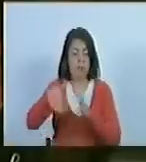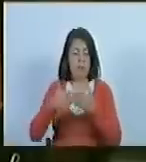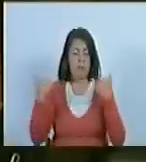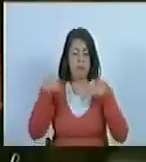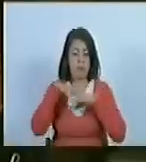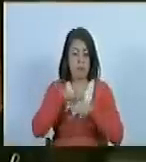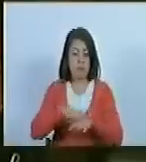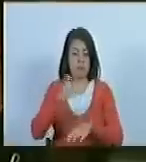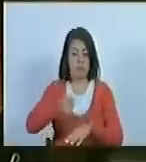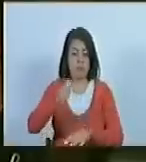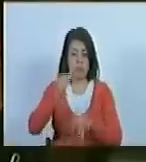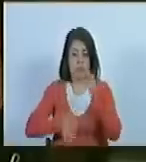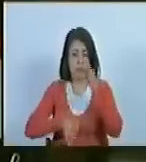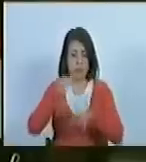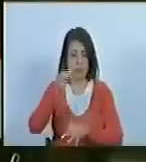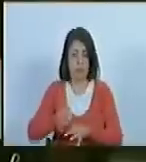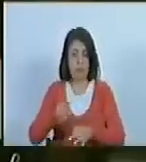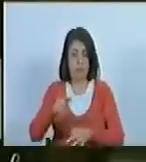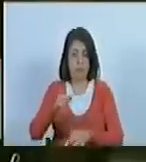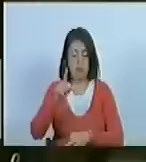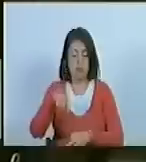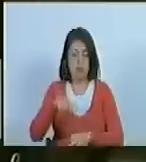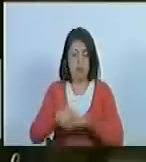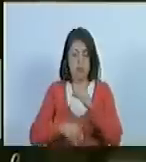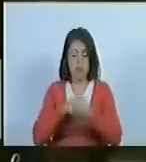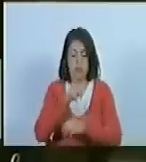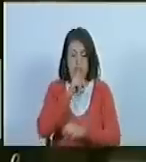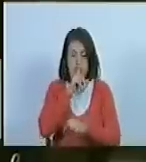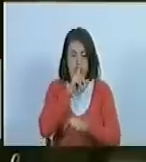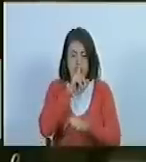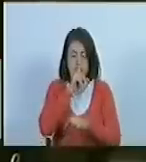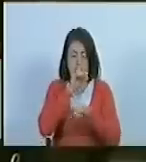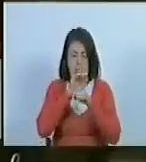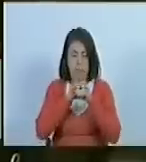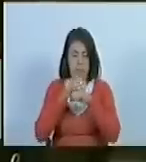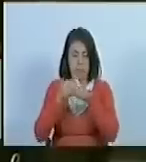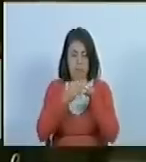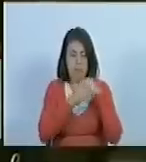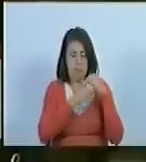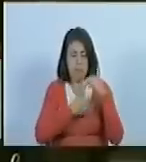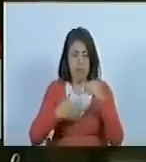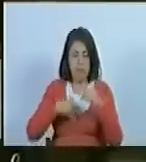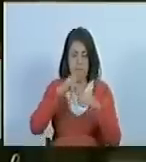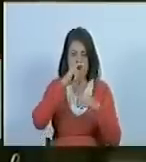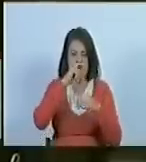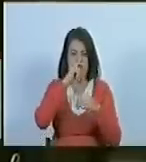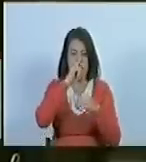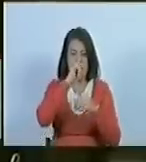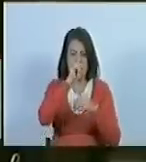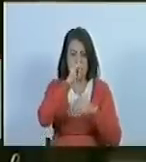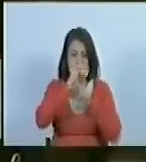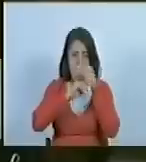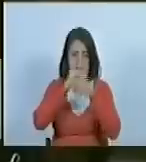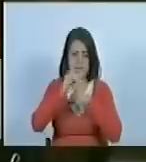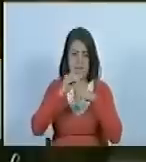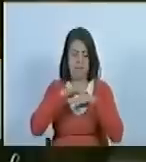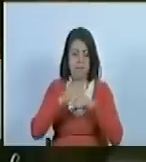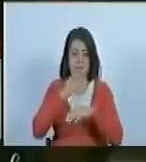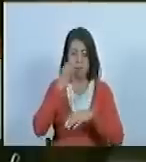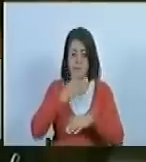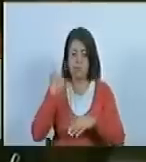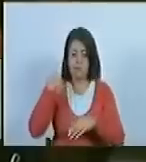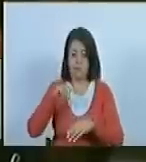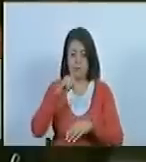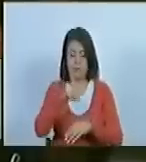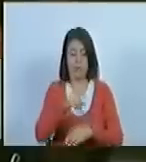del Tribunal Supremo de Justicia, quienes han acatado el llamado de nuestro presidente Nicolás Maduro a que verdaderamente